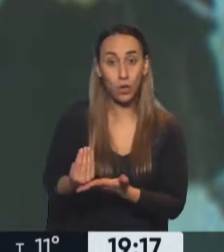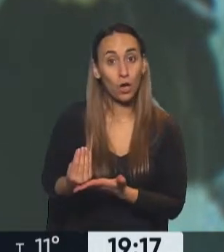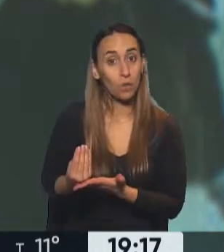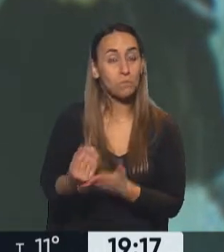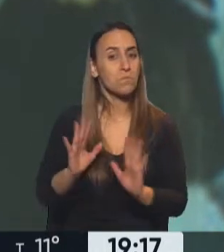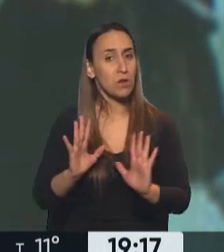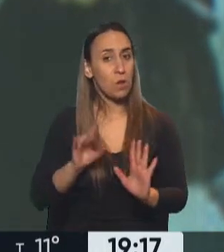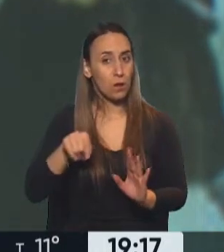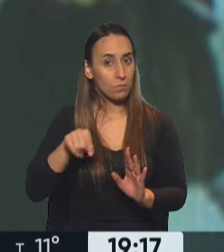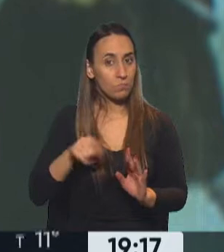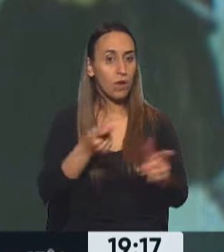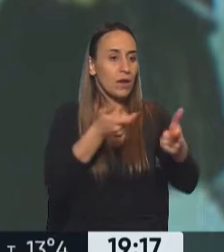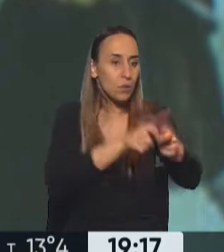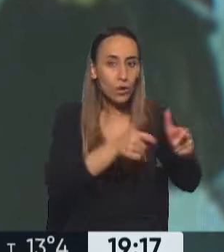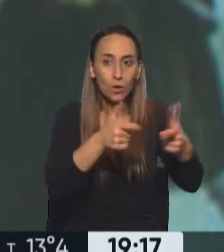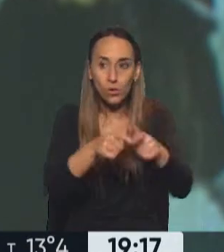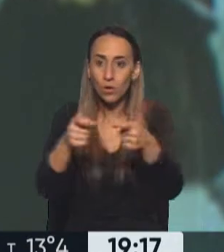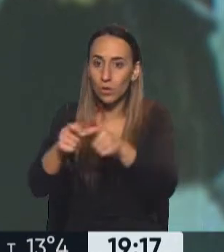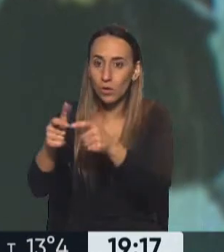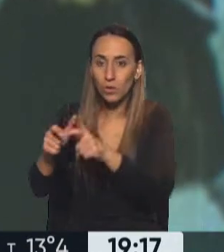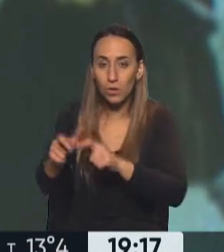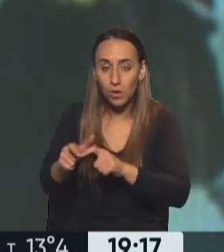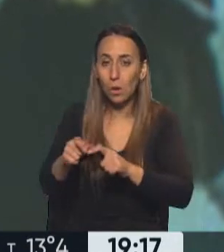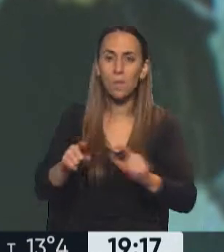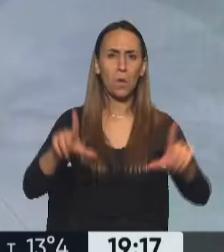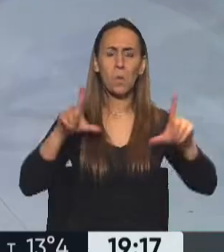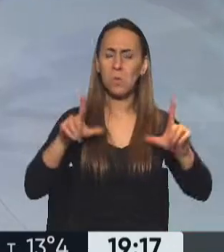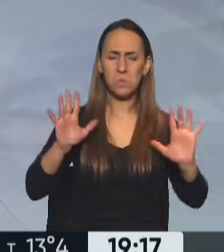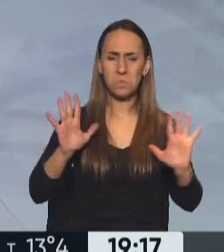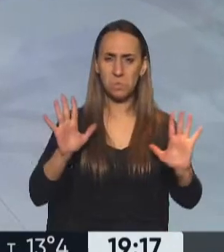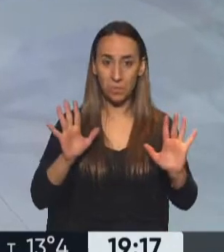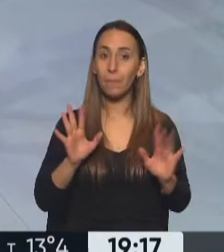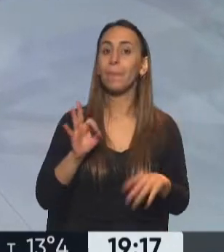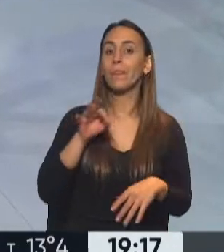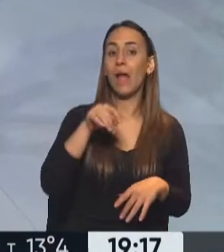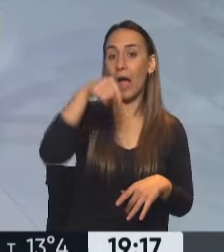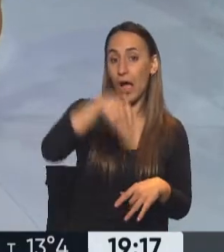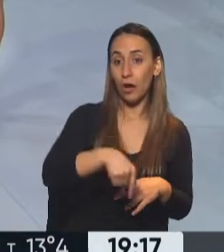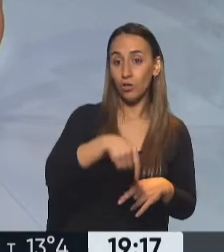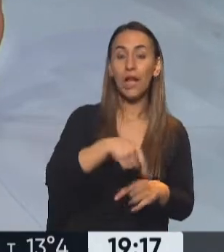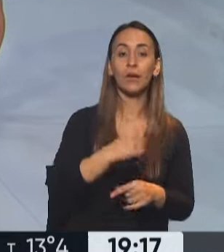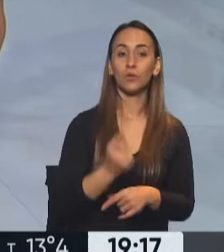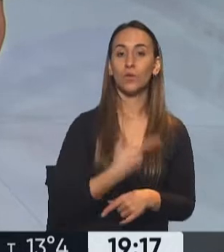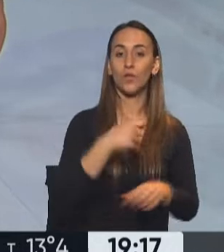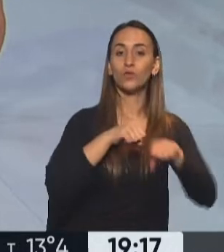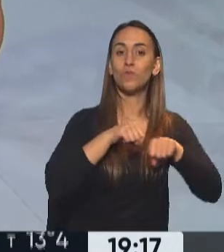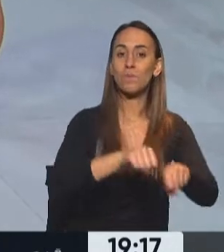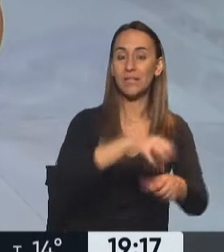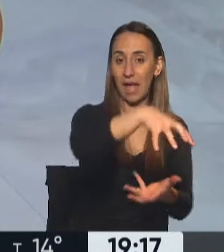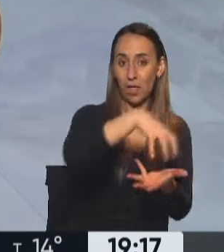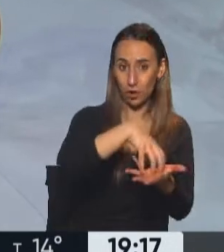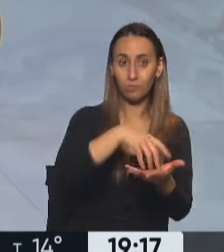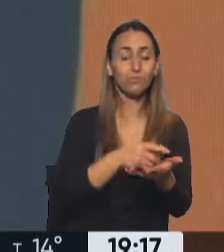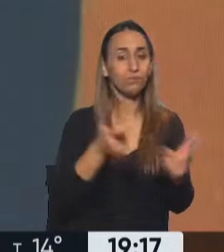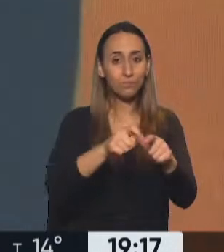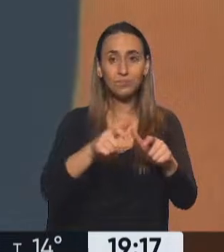que viene manteniendo diferentes reuniones y en este caso con supermercadistas, Nazarena. Claro, Feli. A ver, Hang comenzó a tener reuniones con